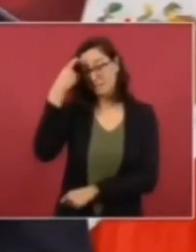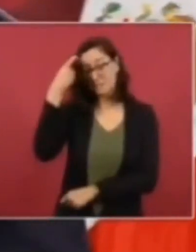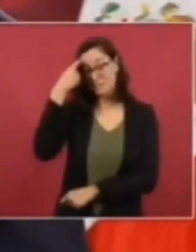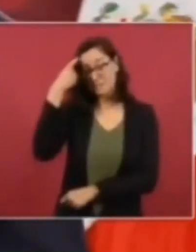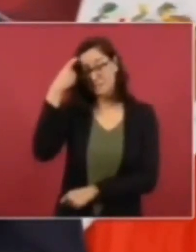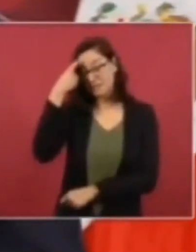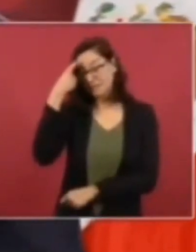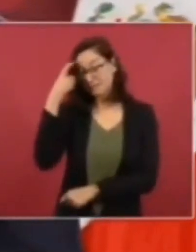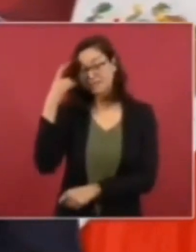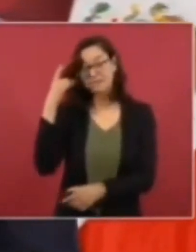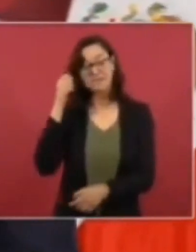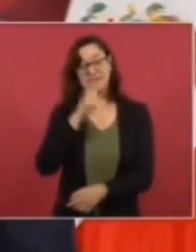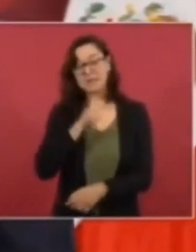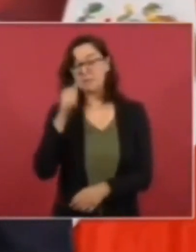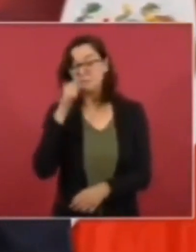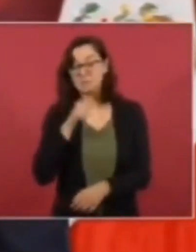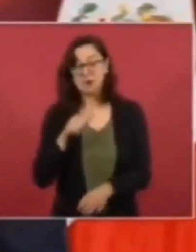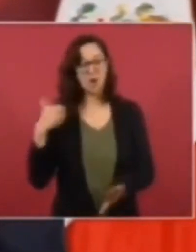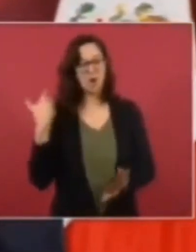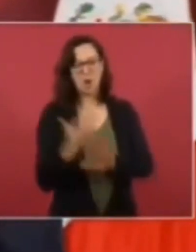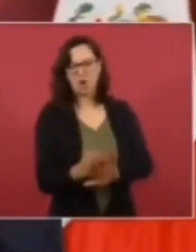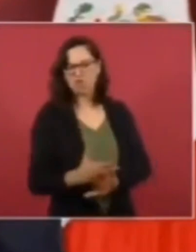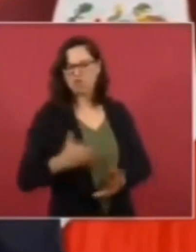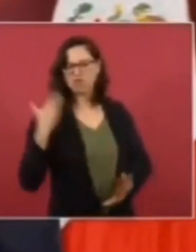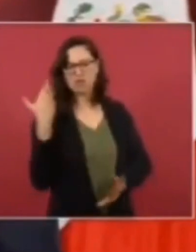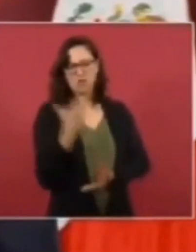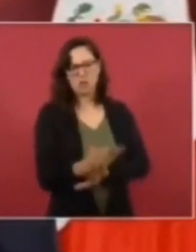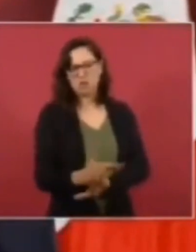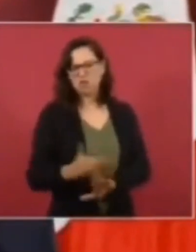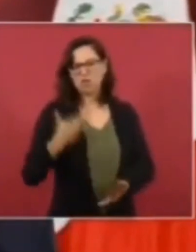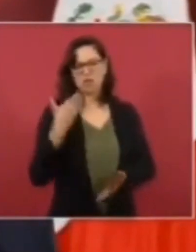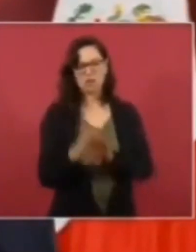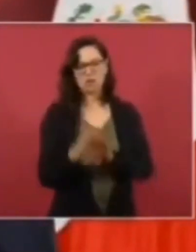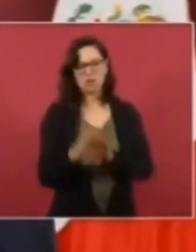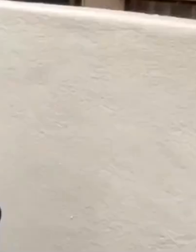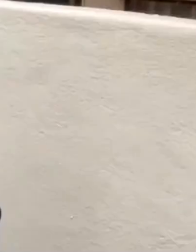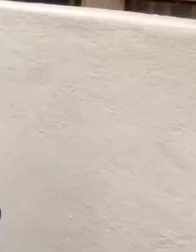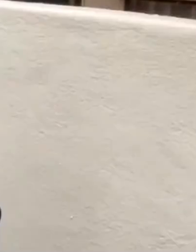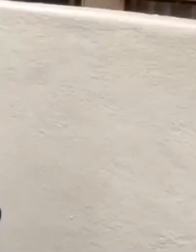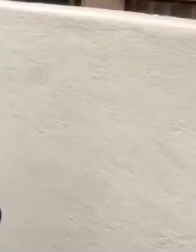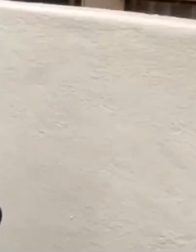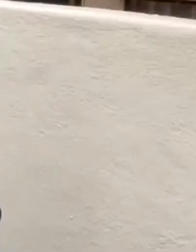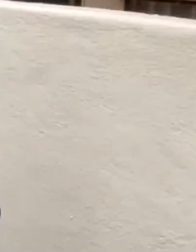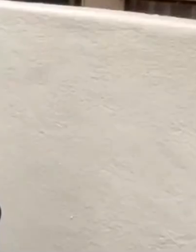mentalidad reaccionaria, conservadora, retrógrada.